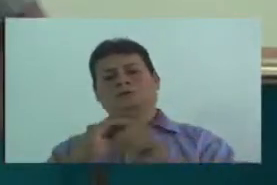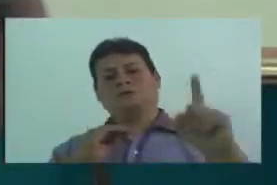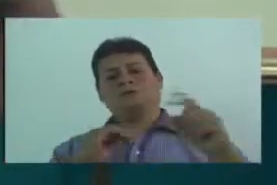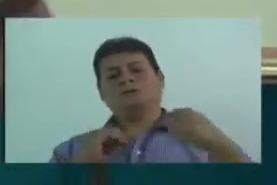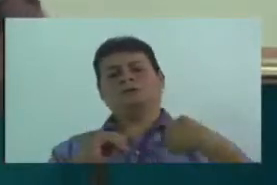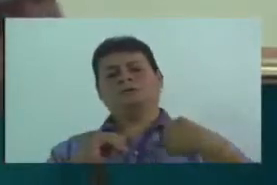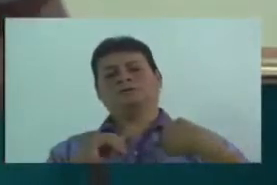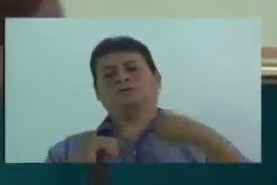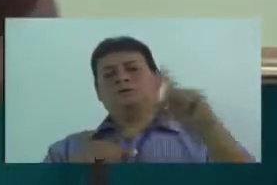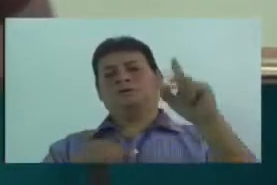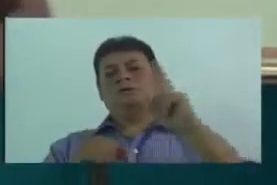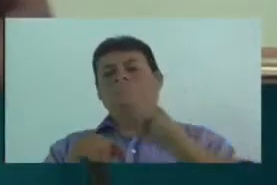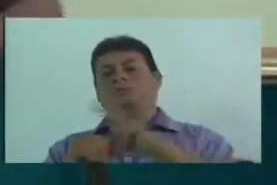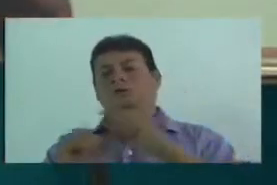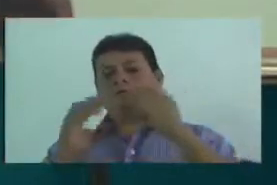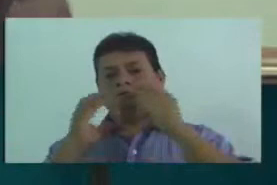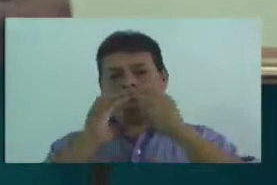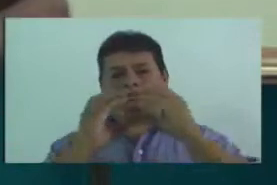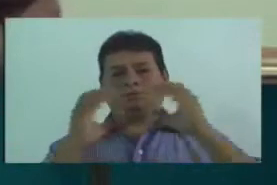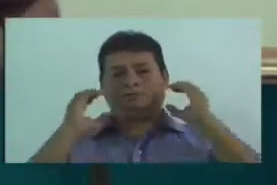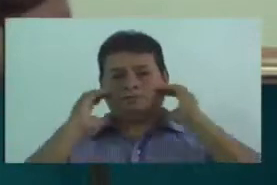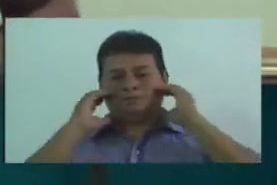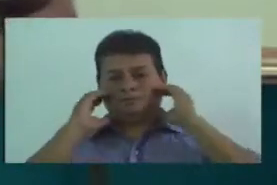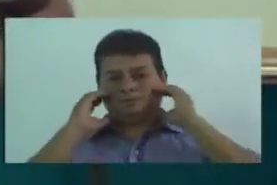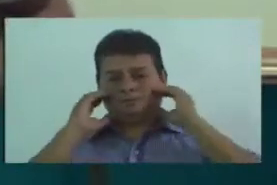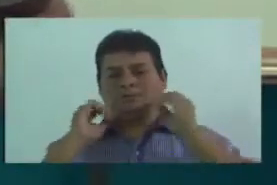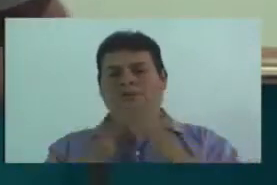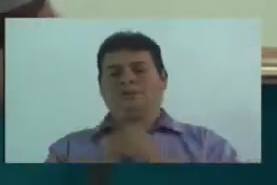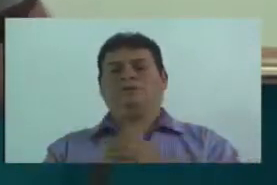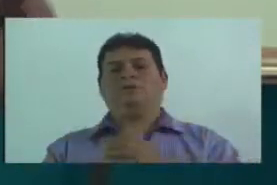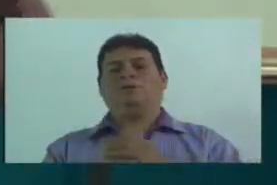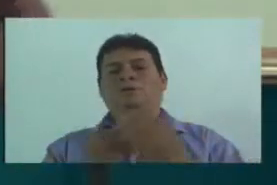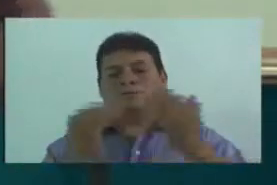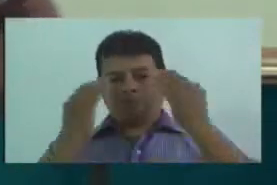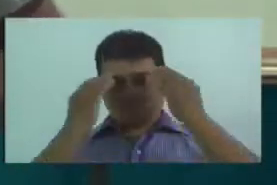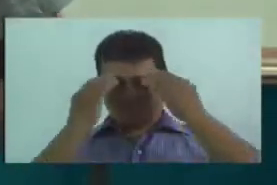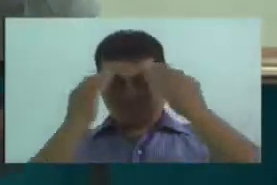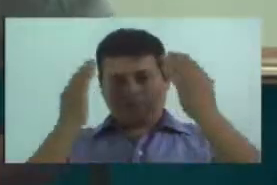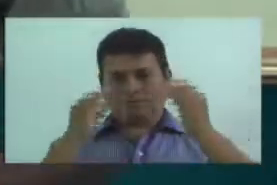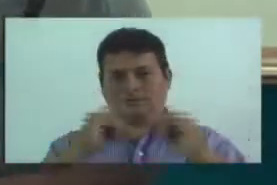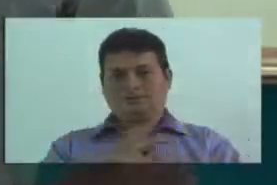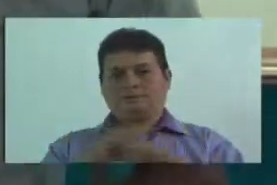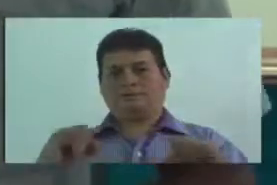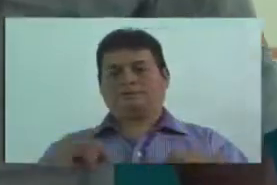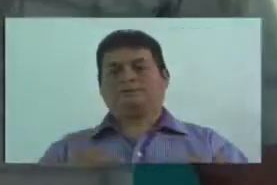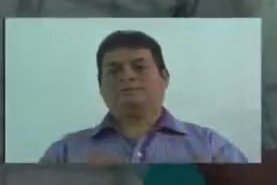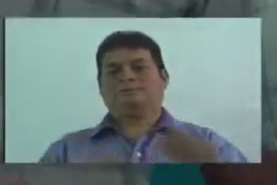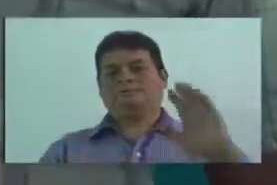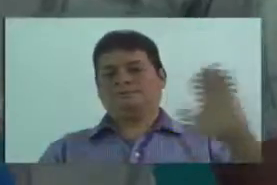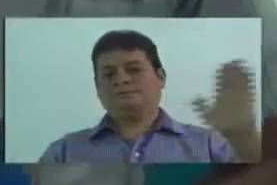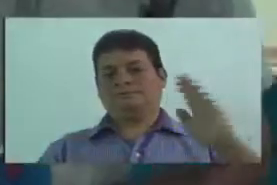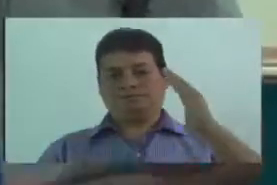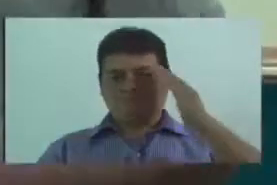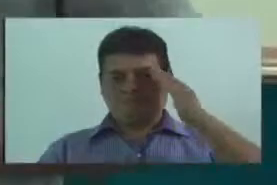la necesidad de salir de casa, entonces usar tapabocas. Nos encontramos en la siguiente clase. Hasta